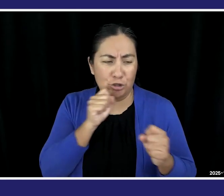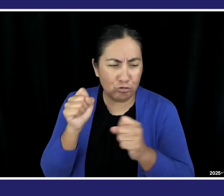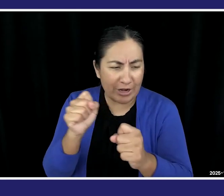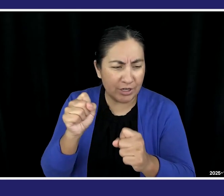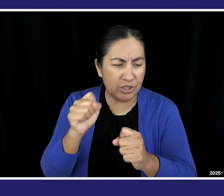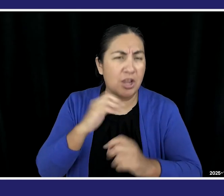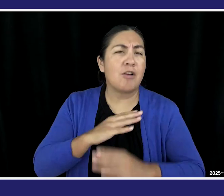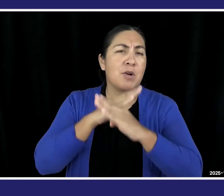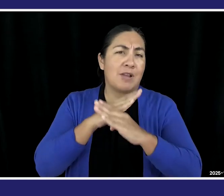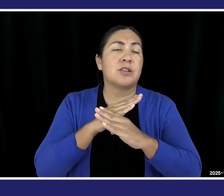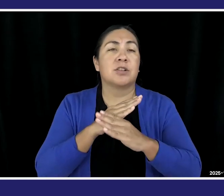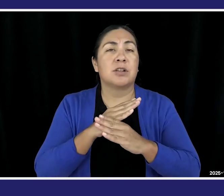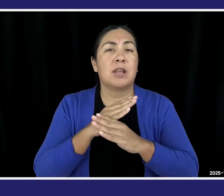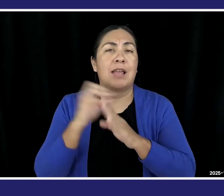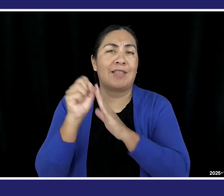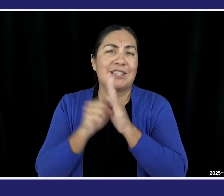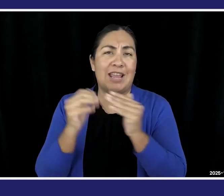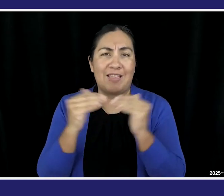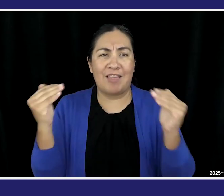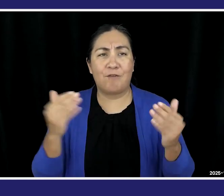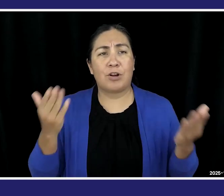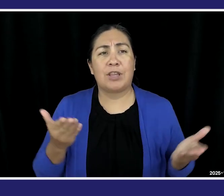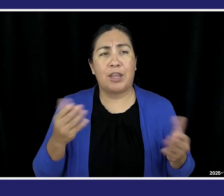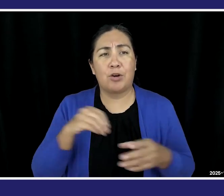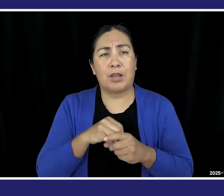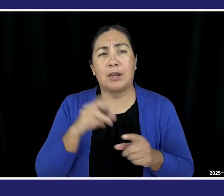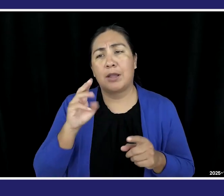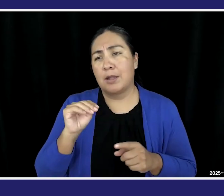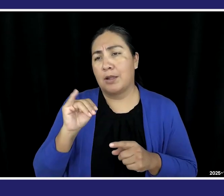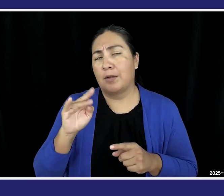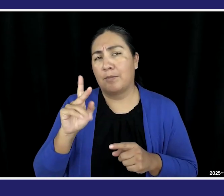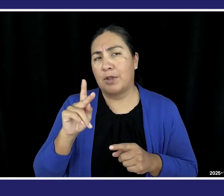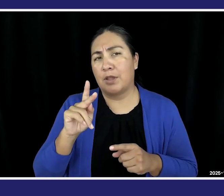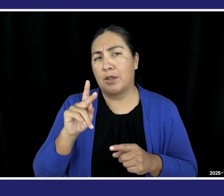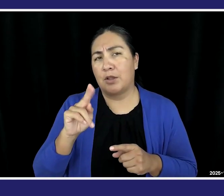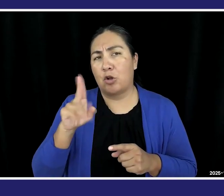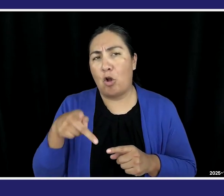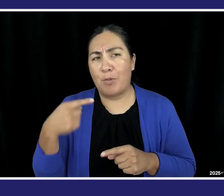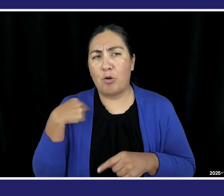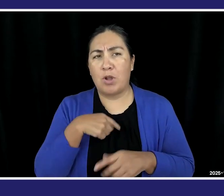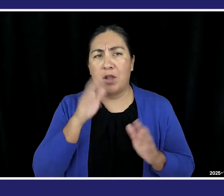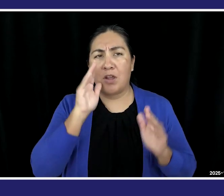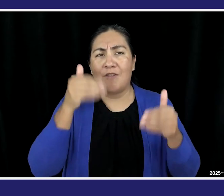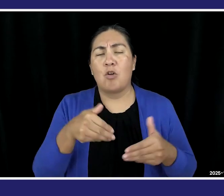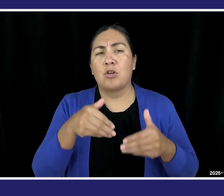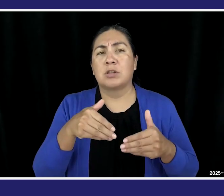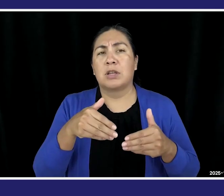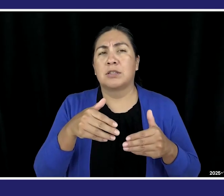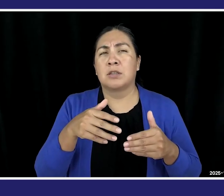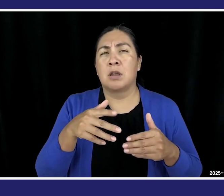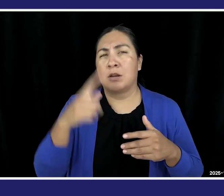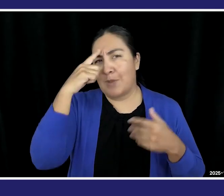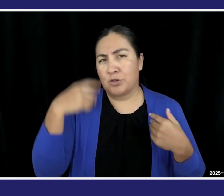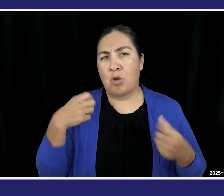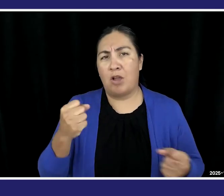sirviendo a la comunidad mexicana y latina en español y mixteco, dándoles acceso lingüístico y